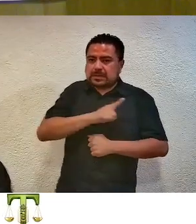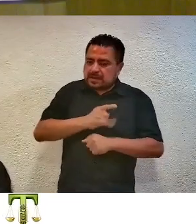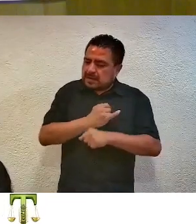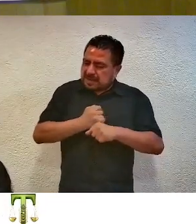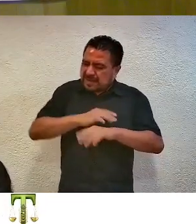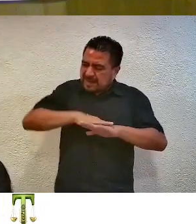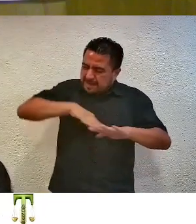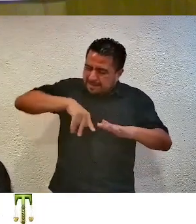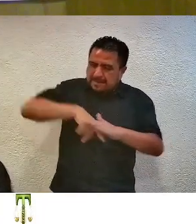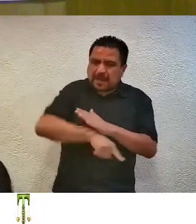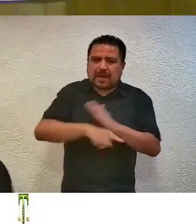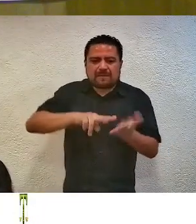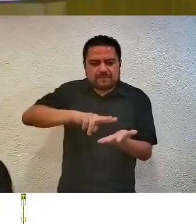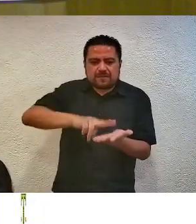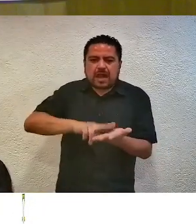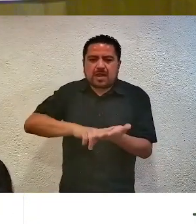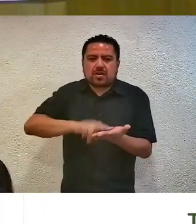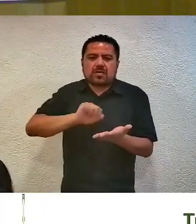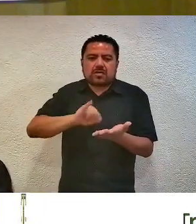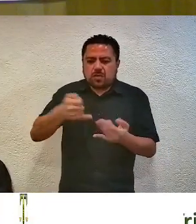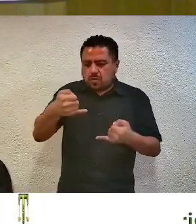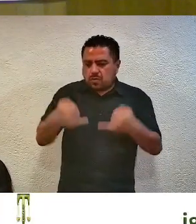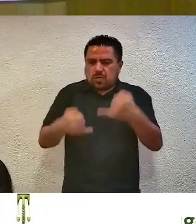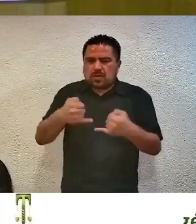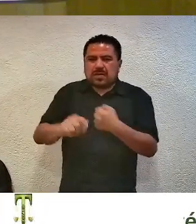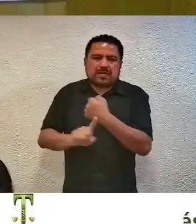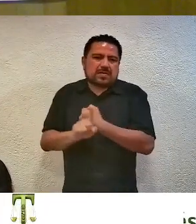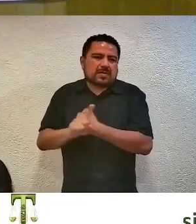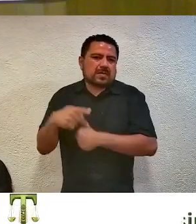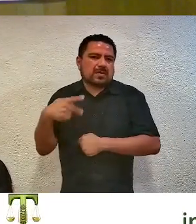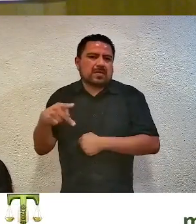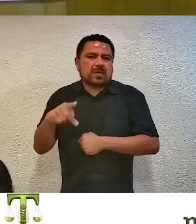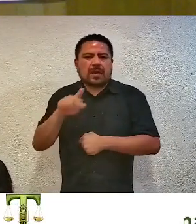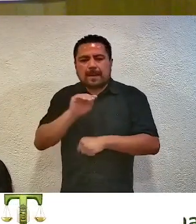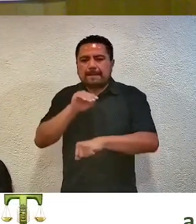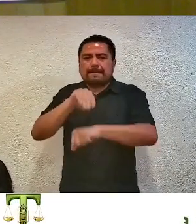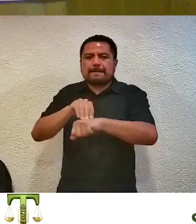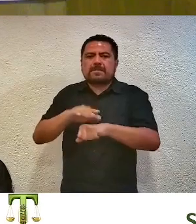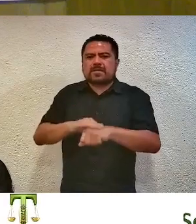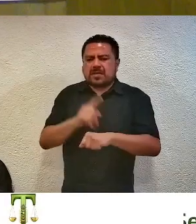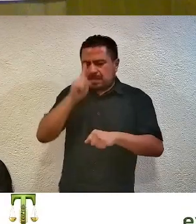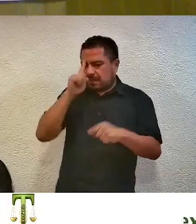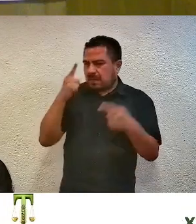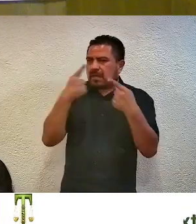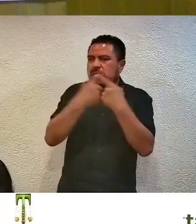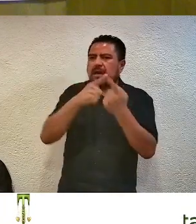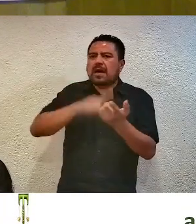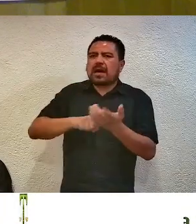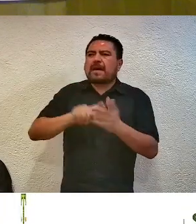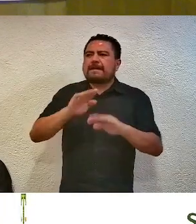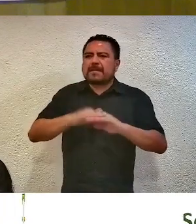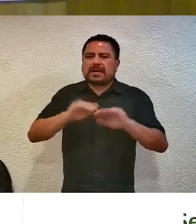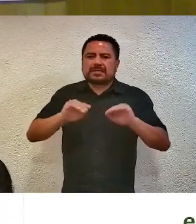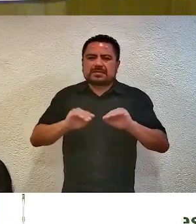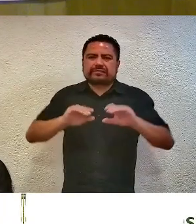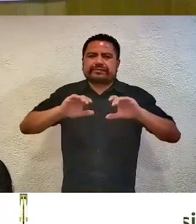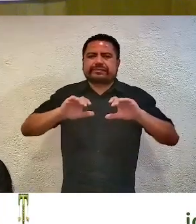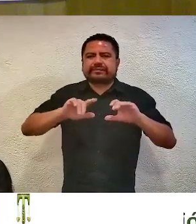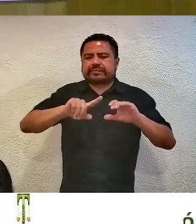manera preliminar los valores y bienes jurídicos en conflicto, justificando la idoneidad, razonabilidad y